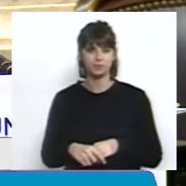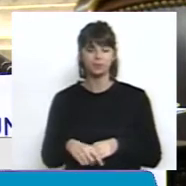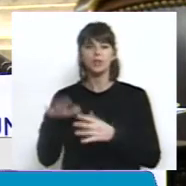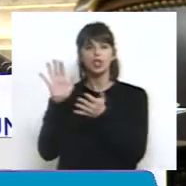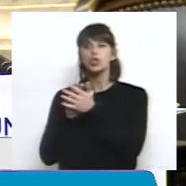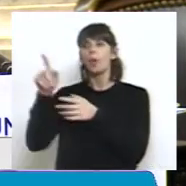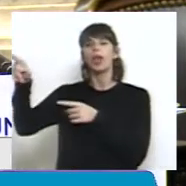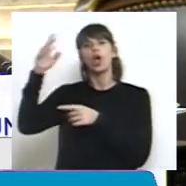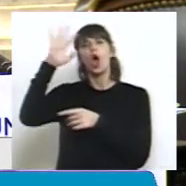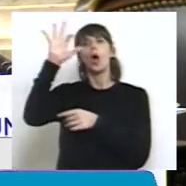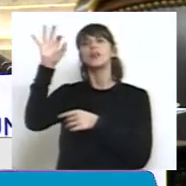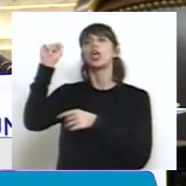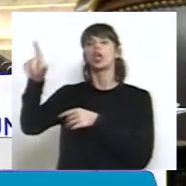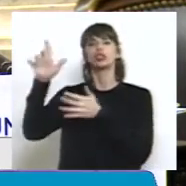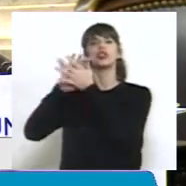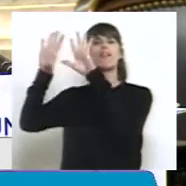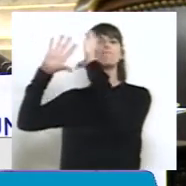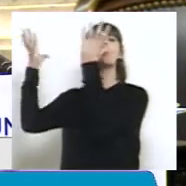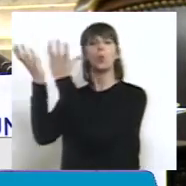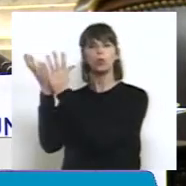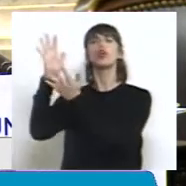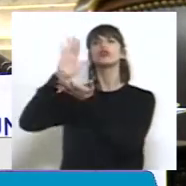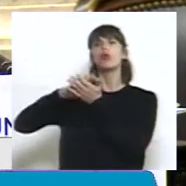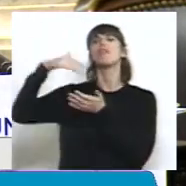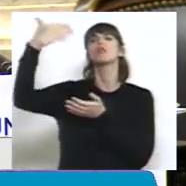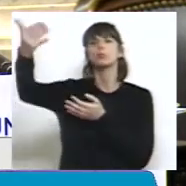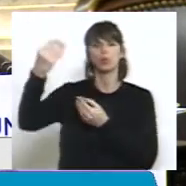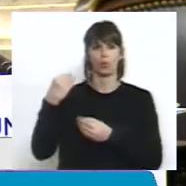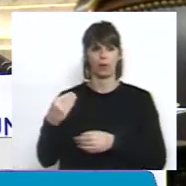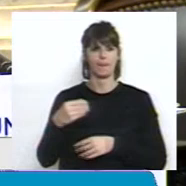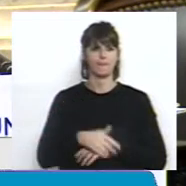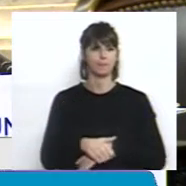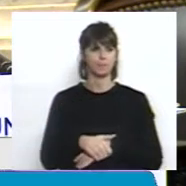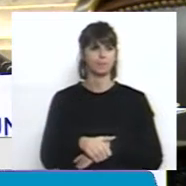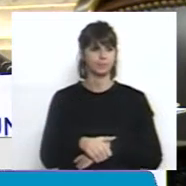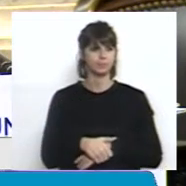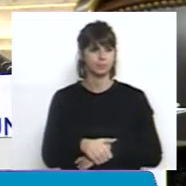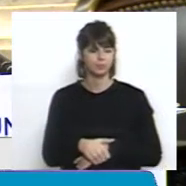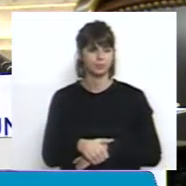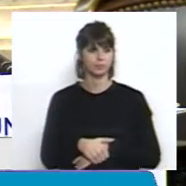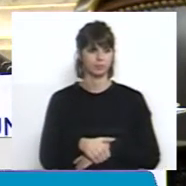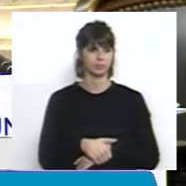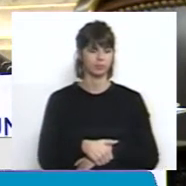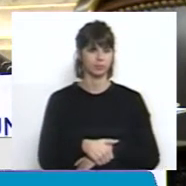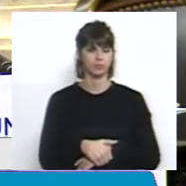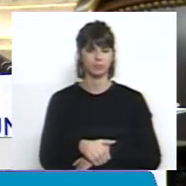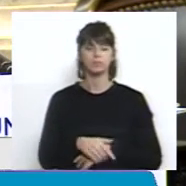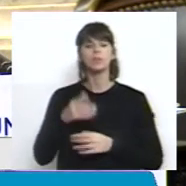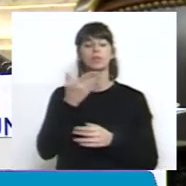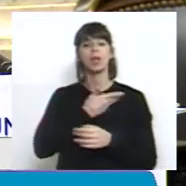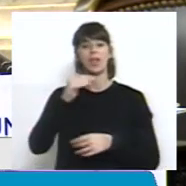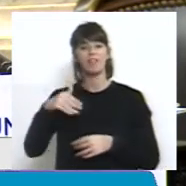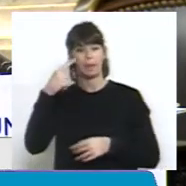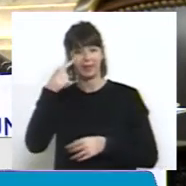ven el mundo y lo que va a pasar. Lo primero que hay que decir es que desde el Fondo